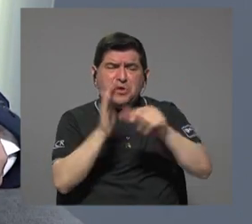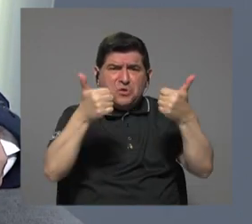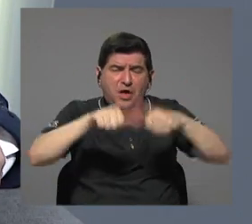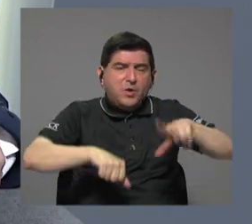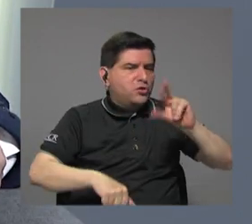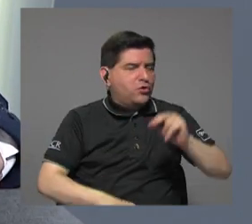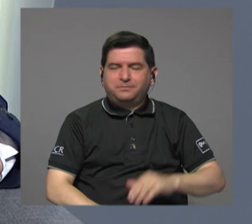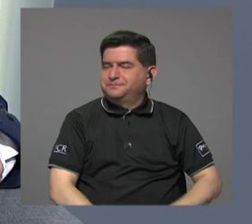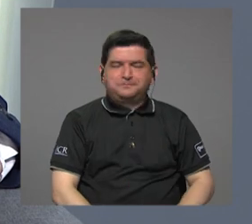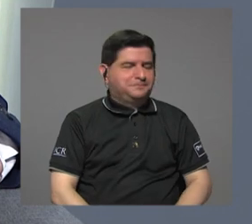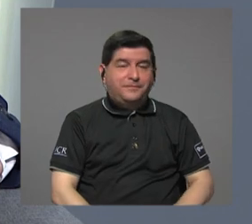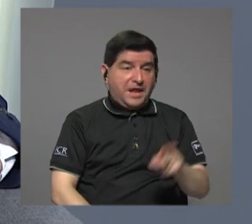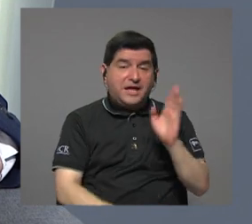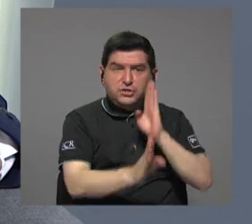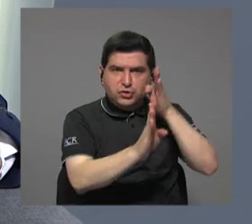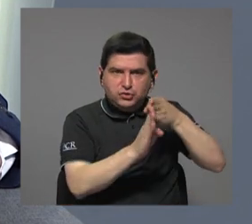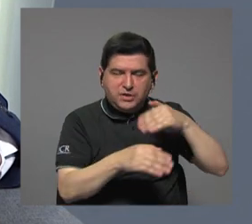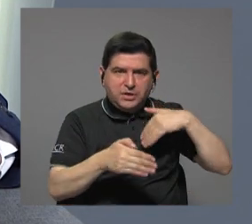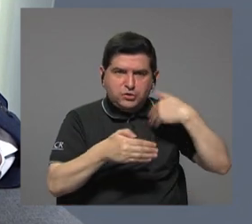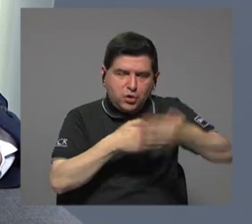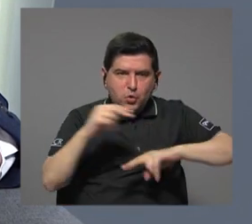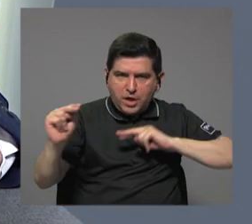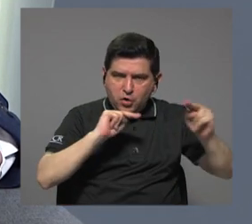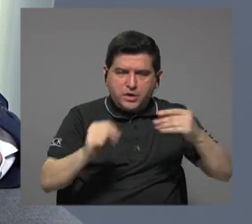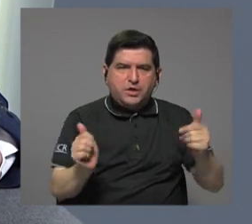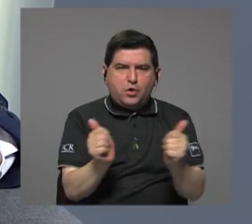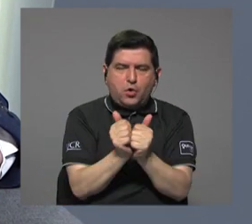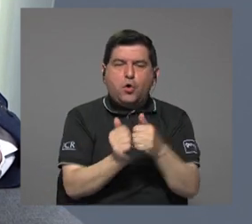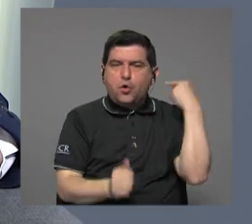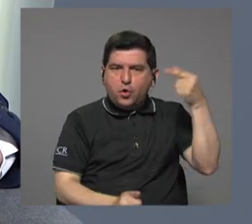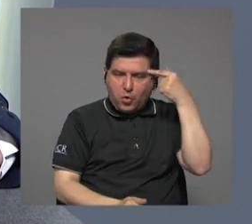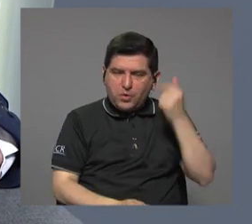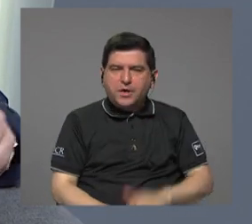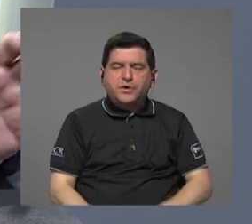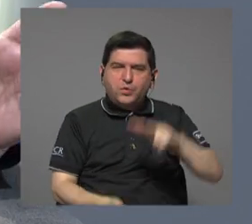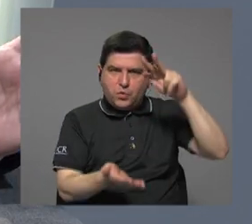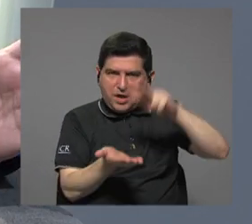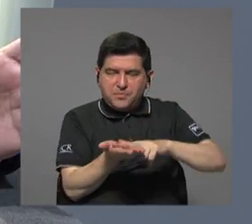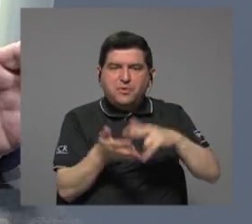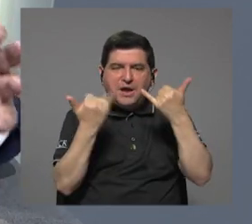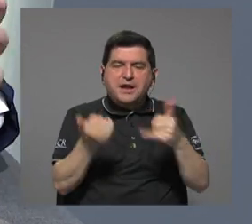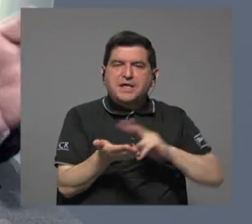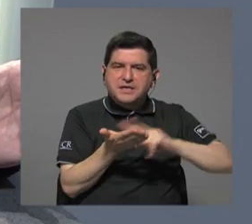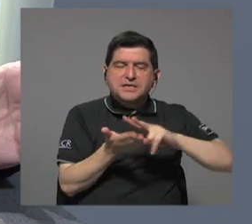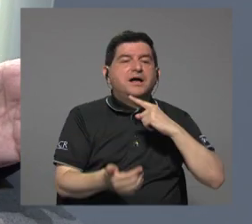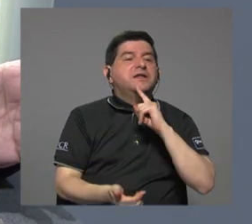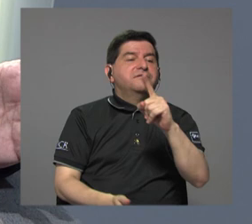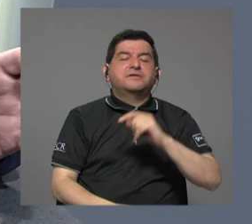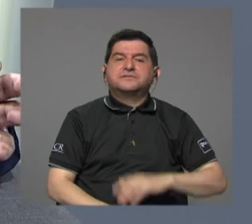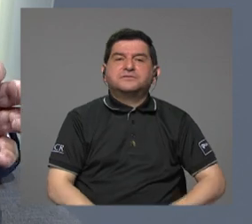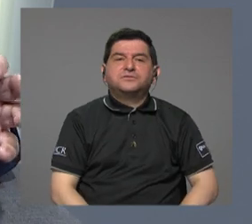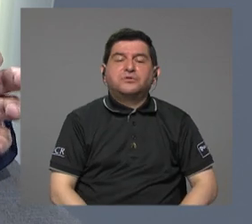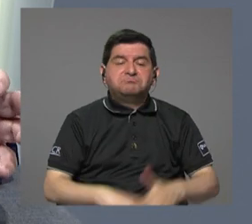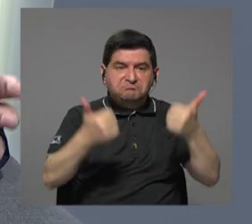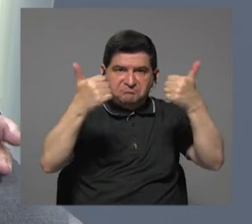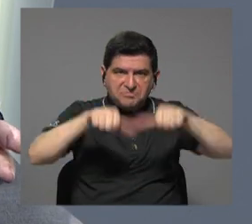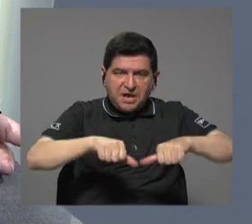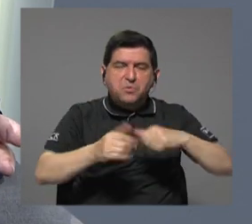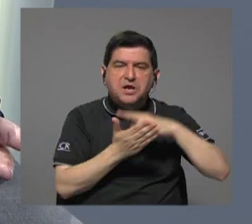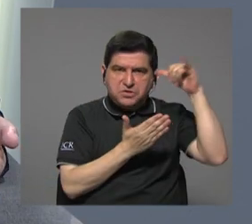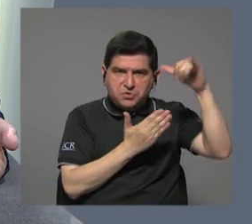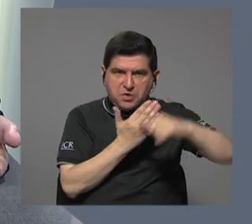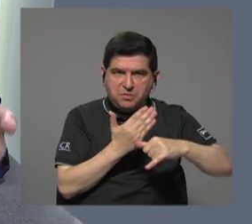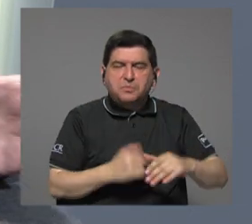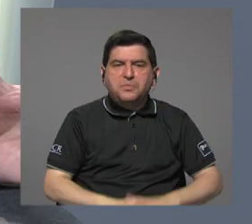acuerdo no iban directamente después de una negociación que hay con el gobierno aprobar y ya la liberación nacional anunció tan de acuerdo en ciertos proyectos